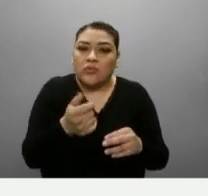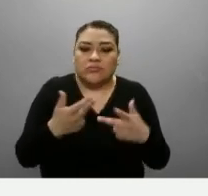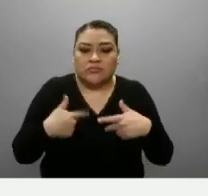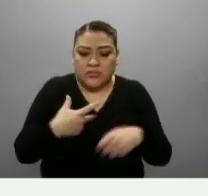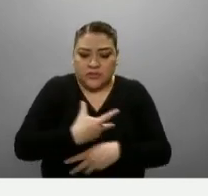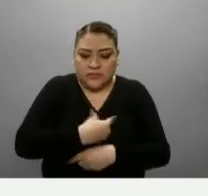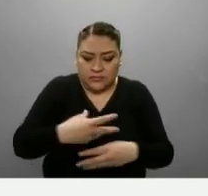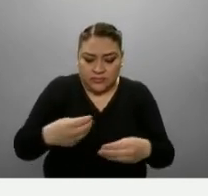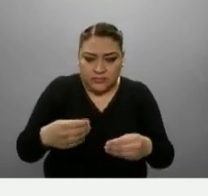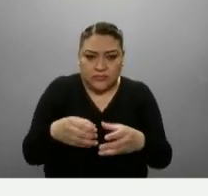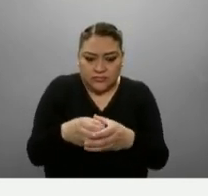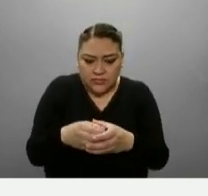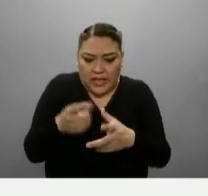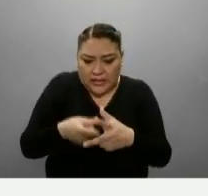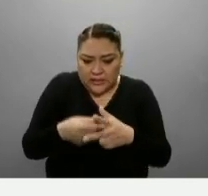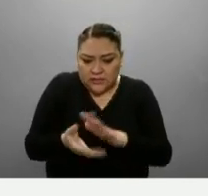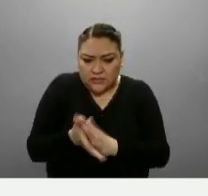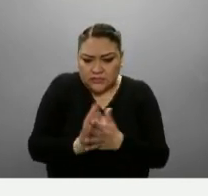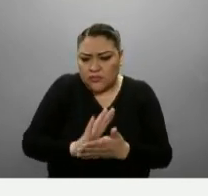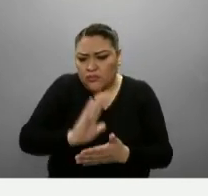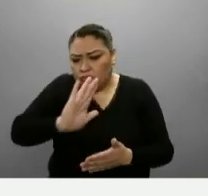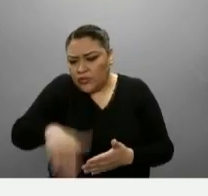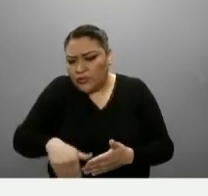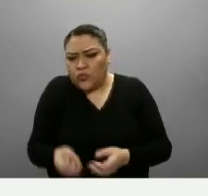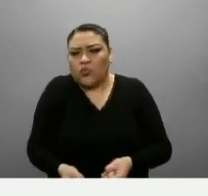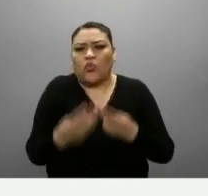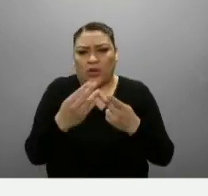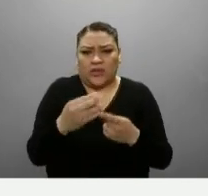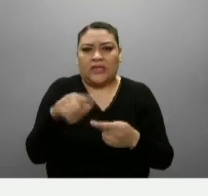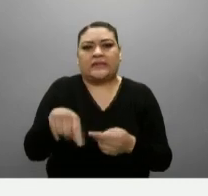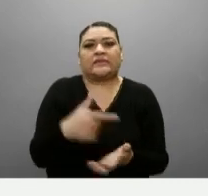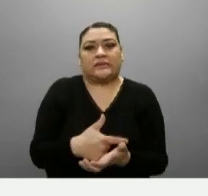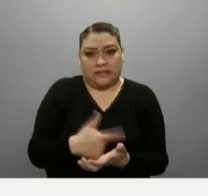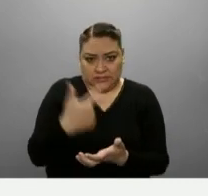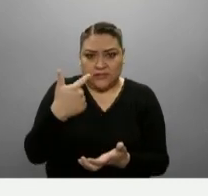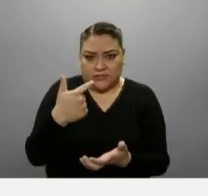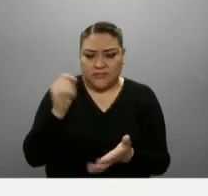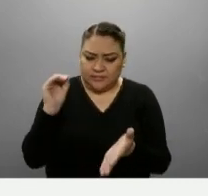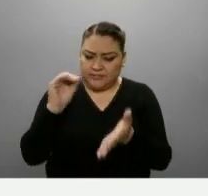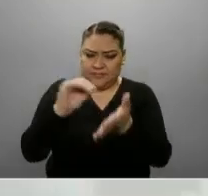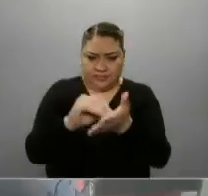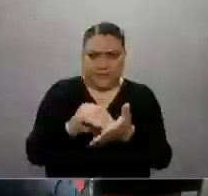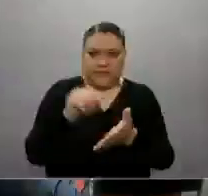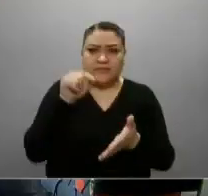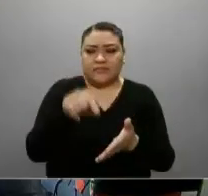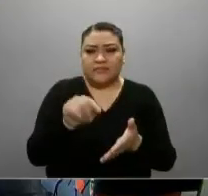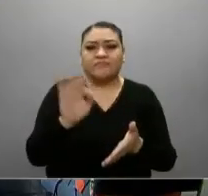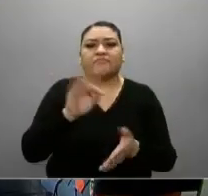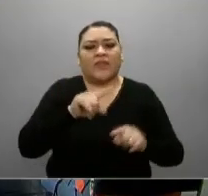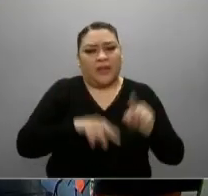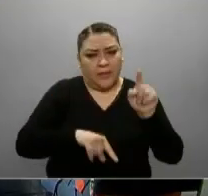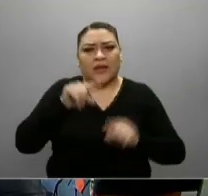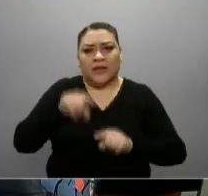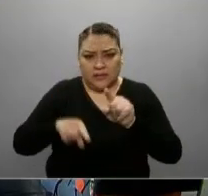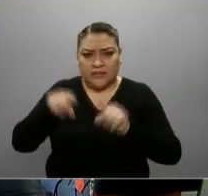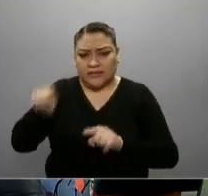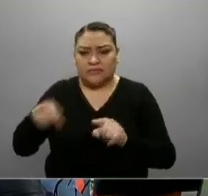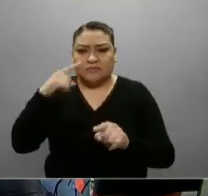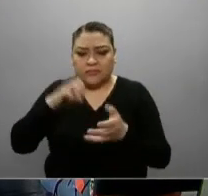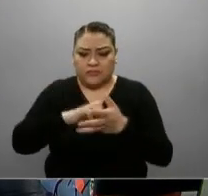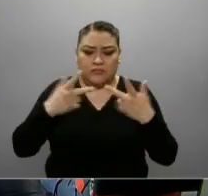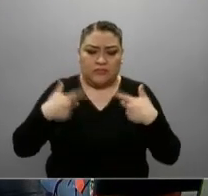la estimación, el cálculo de esta letalidad como una medida de la gravedad de la enfermedad varíe muchísimo, porque